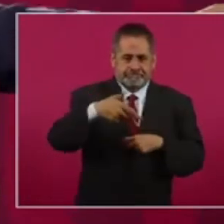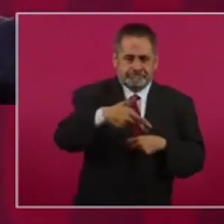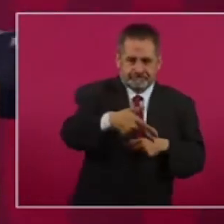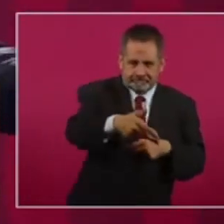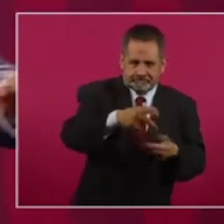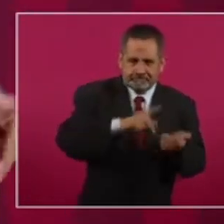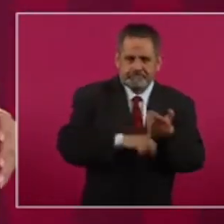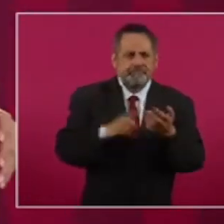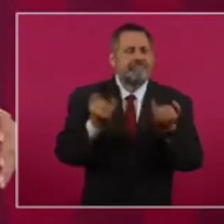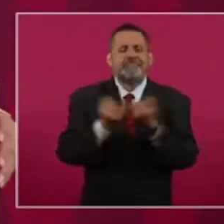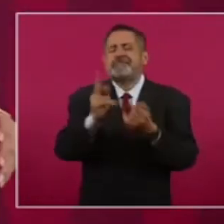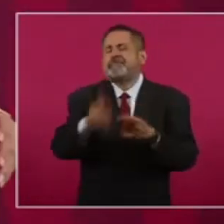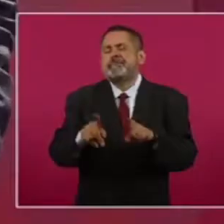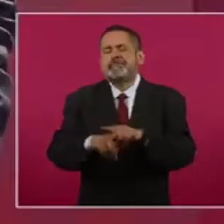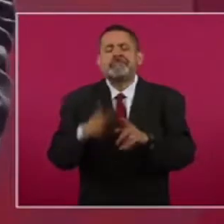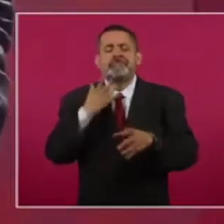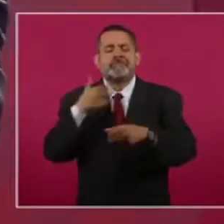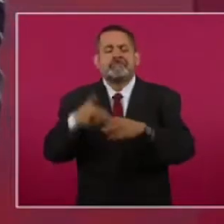huachicol.